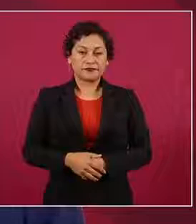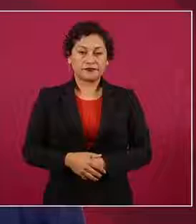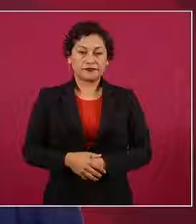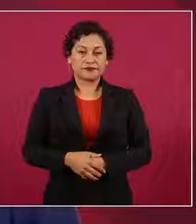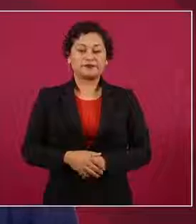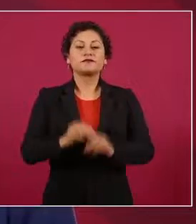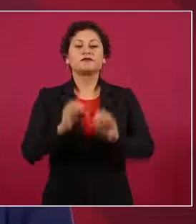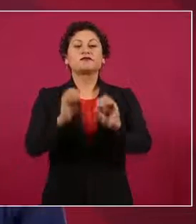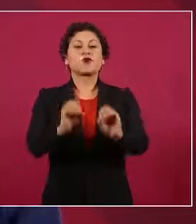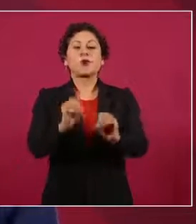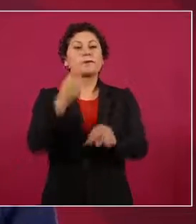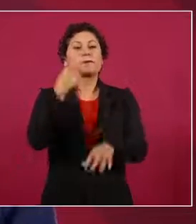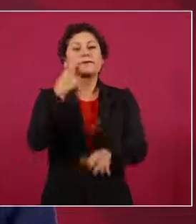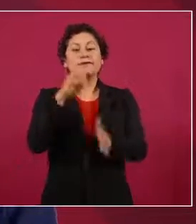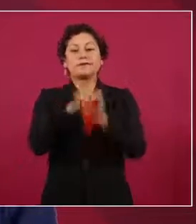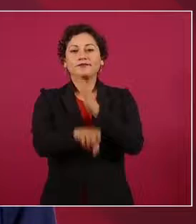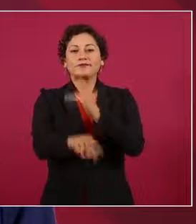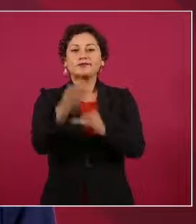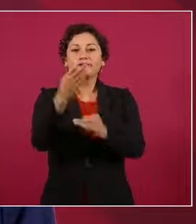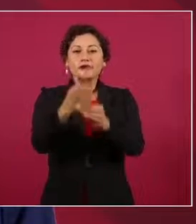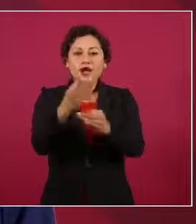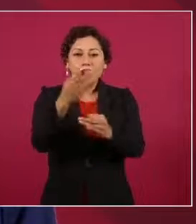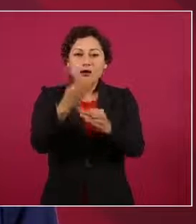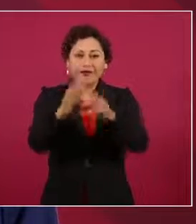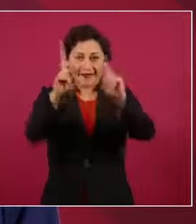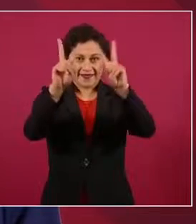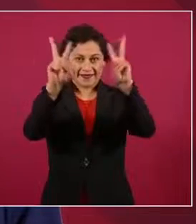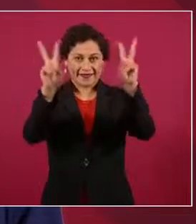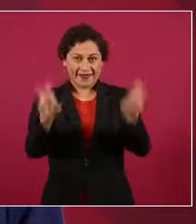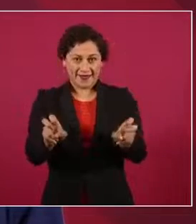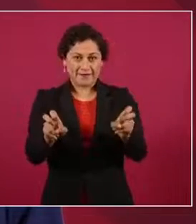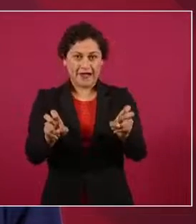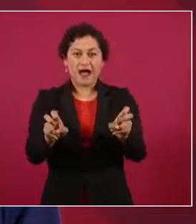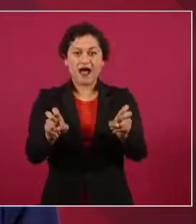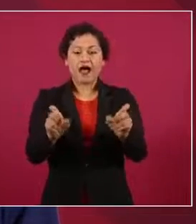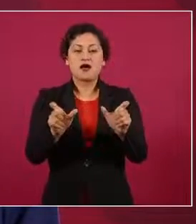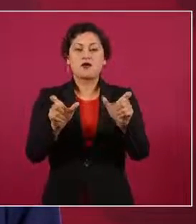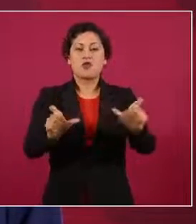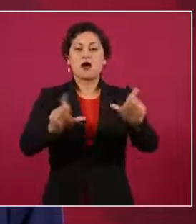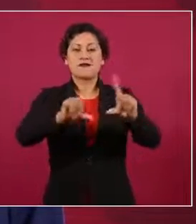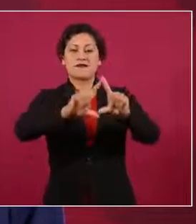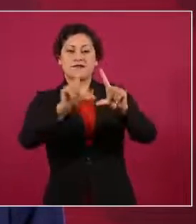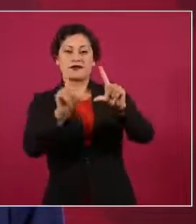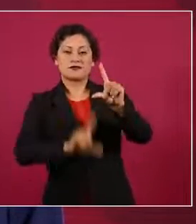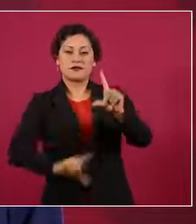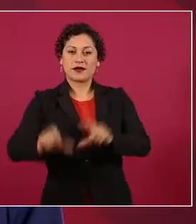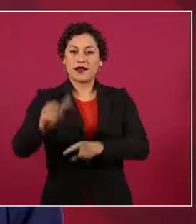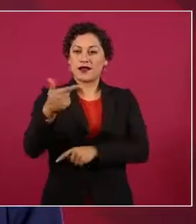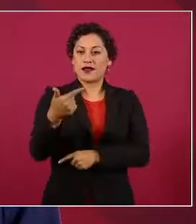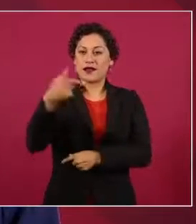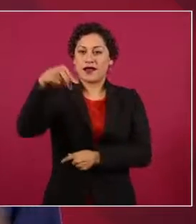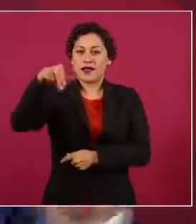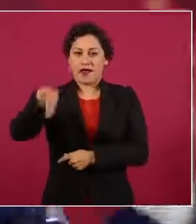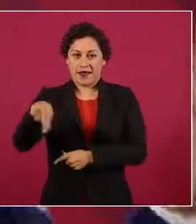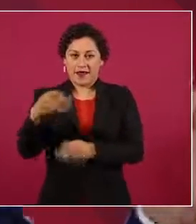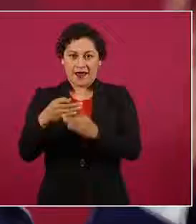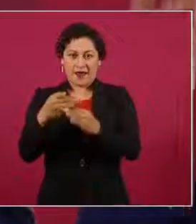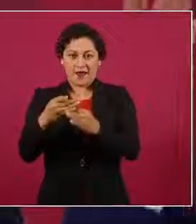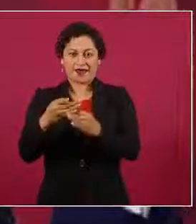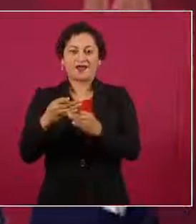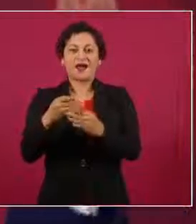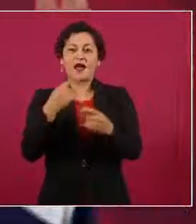ahora que estamos hablando de del tema de la Guardia Nacional, que está el debate de la Guardia Nacional, de repente